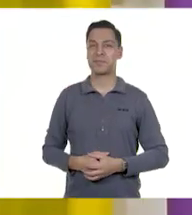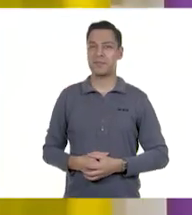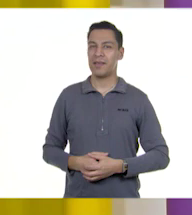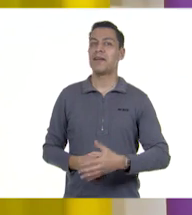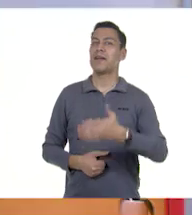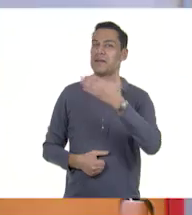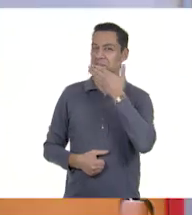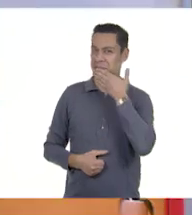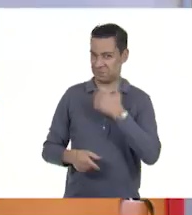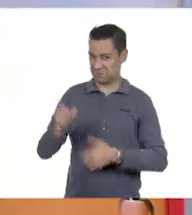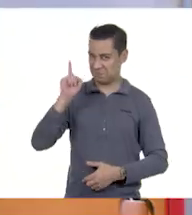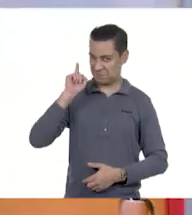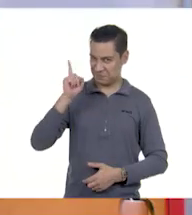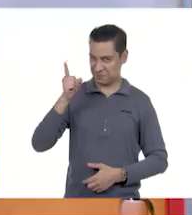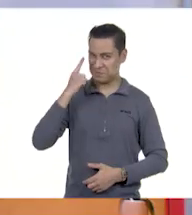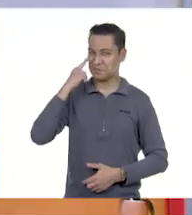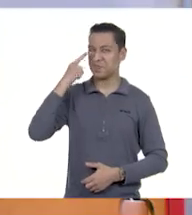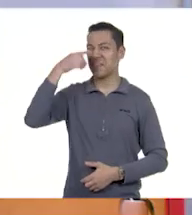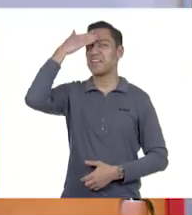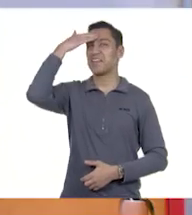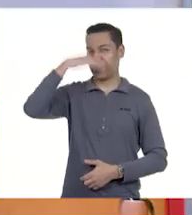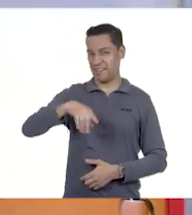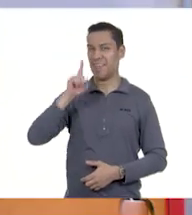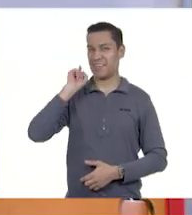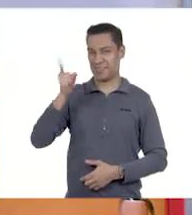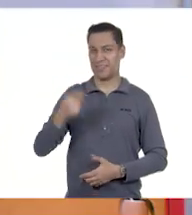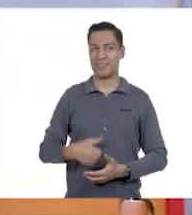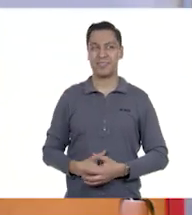Muy bien.